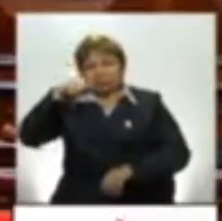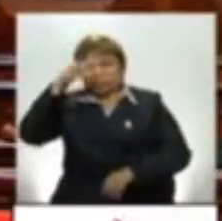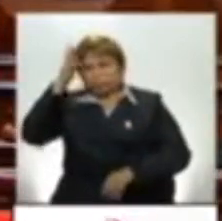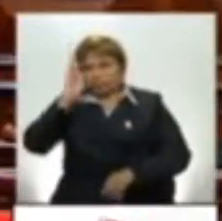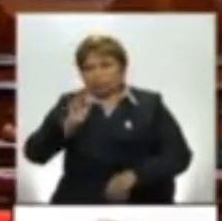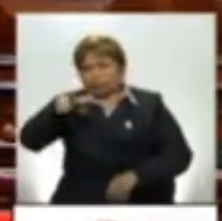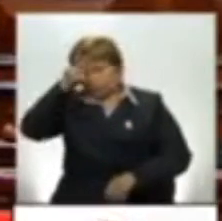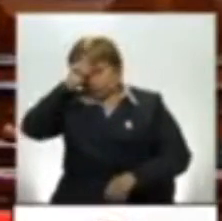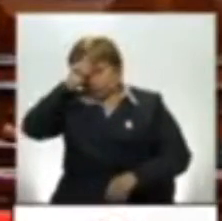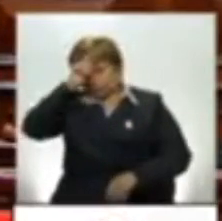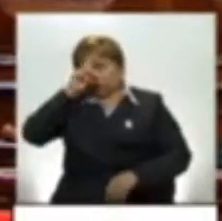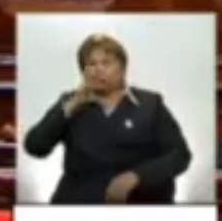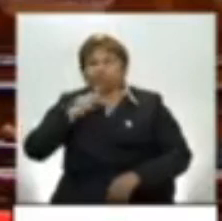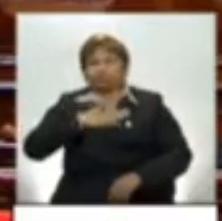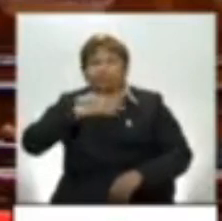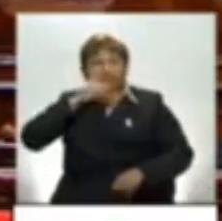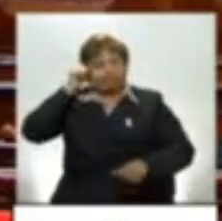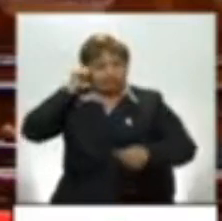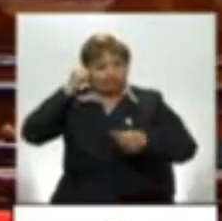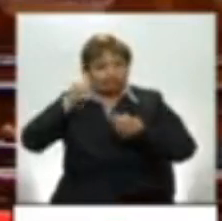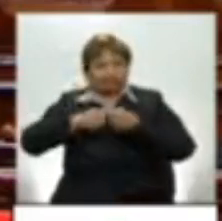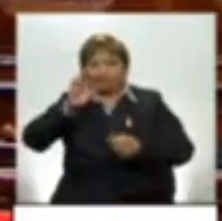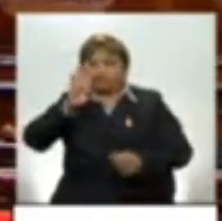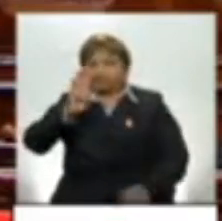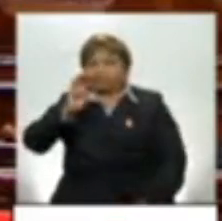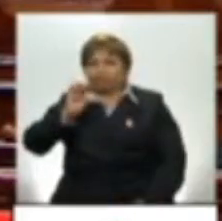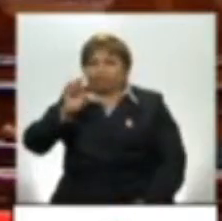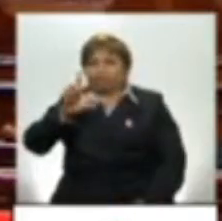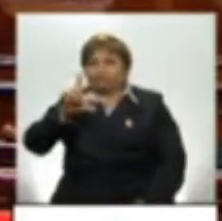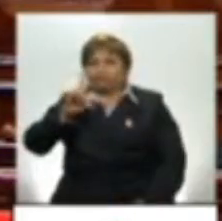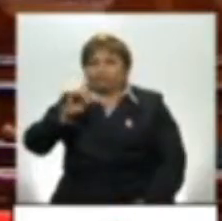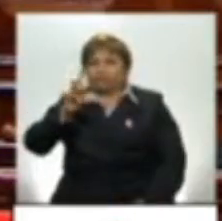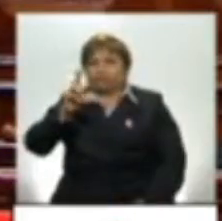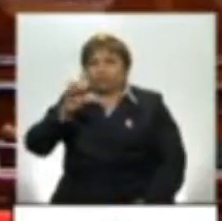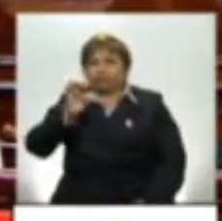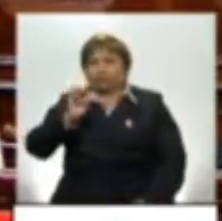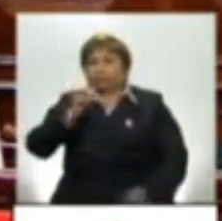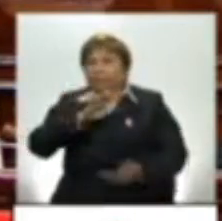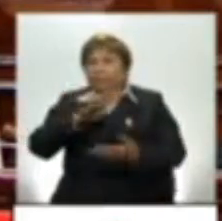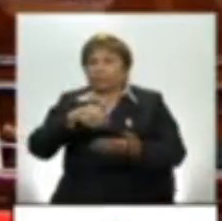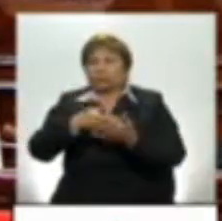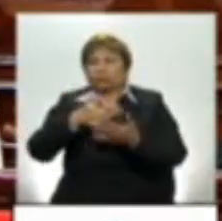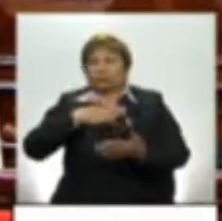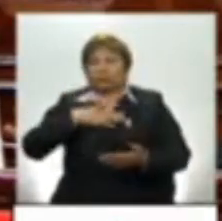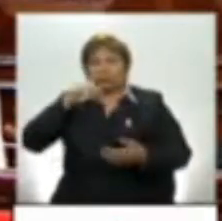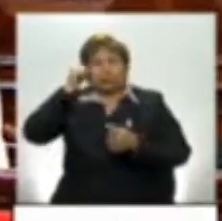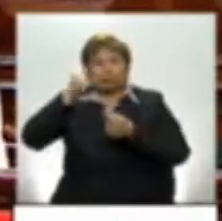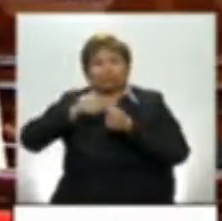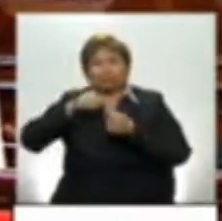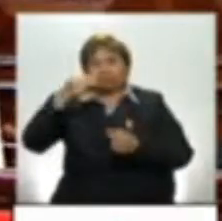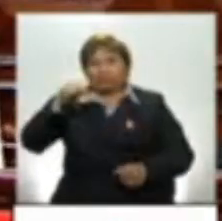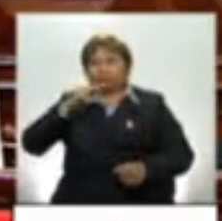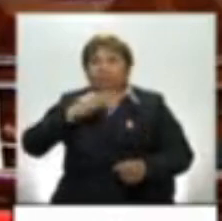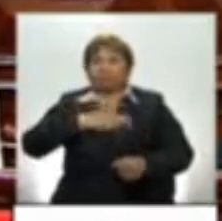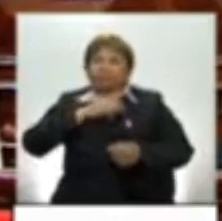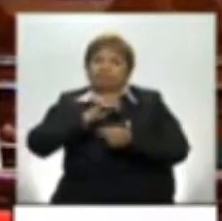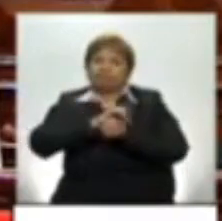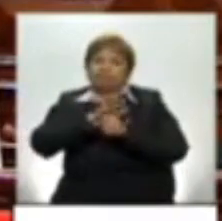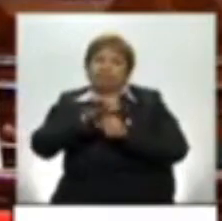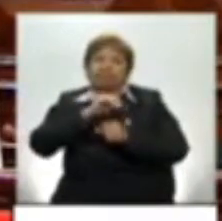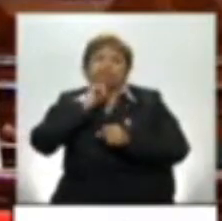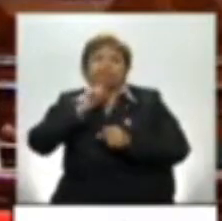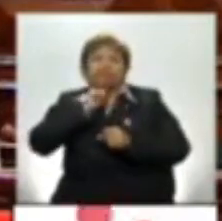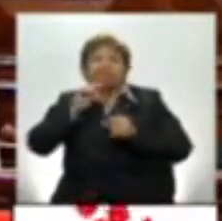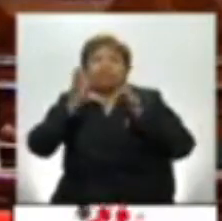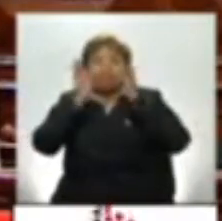patria, por la memoria del presidente Fernando Belaúnde Terry, por la memoria de mi madre y todos los que perdieron la vida por falta de una